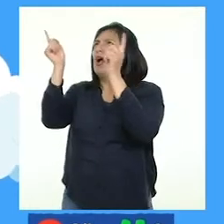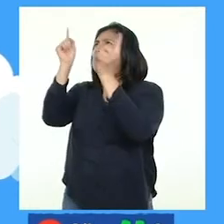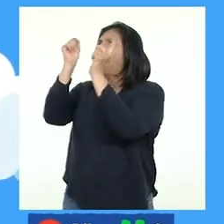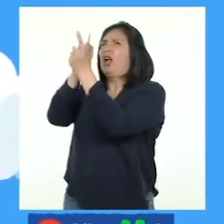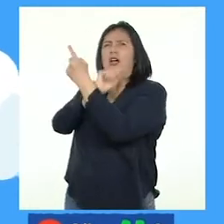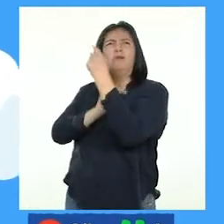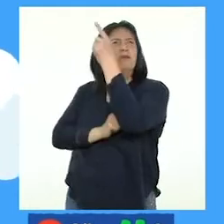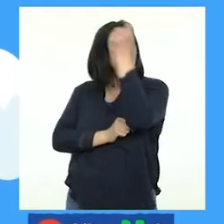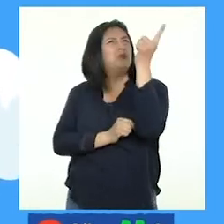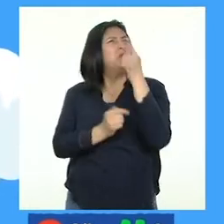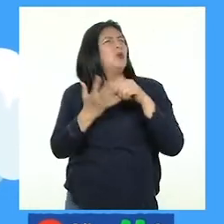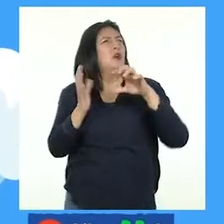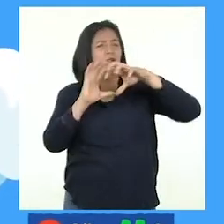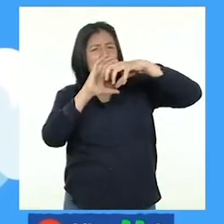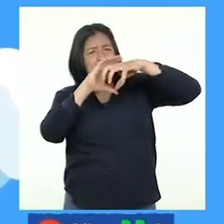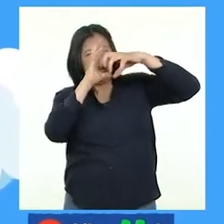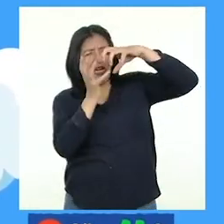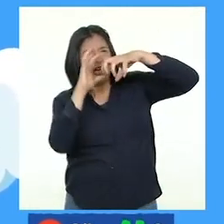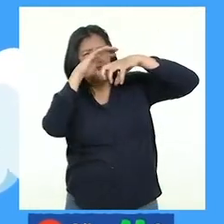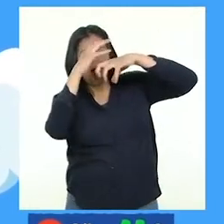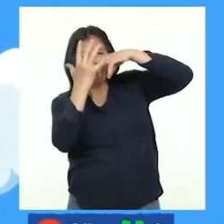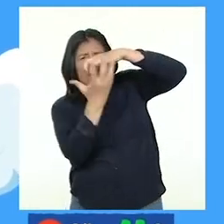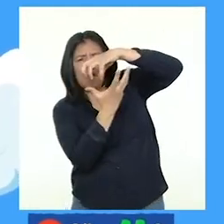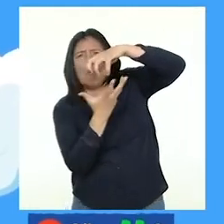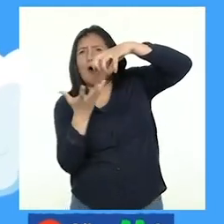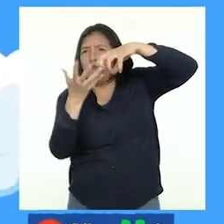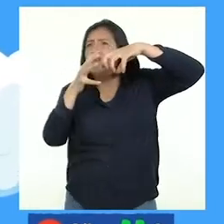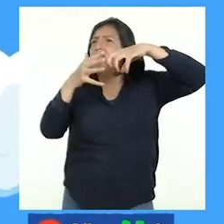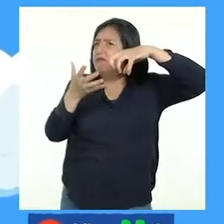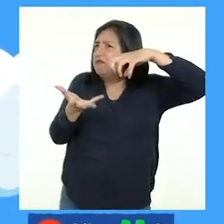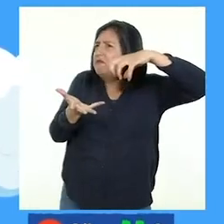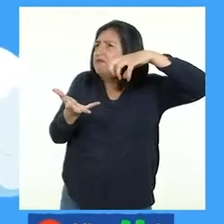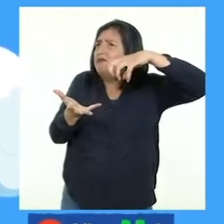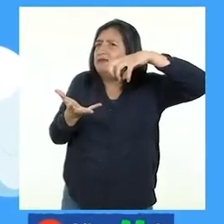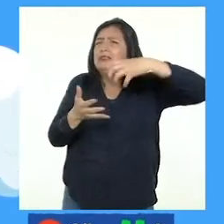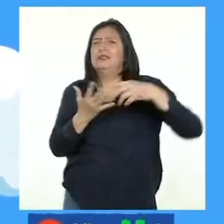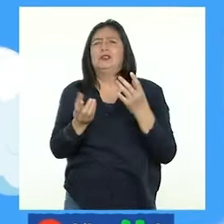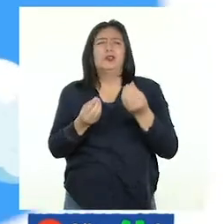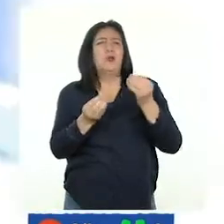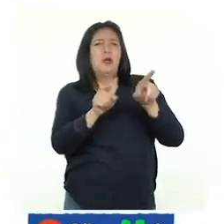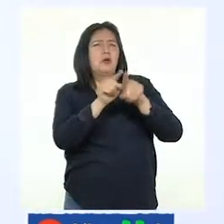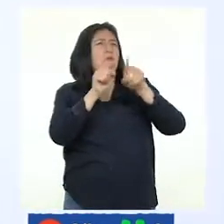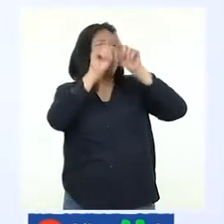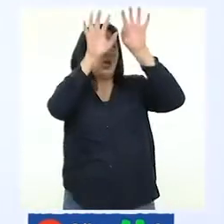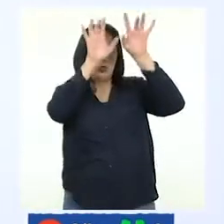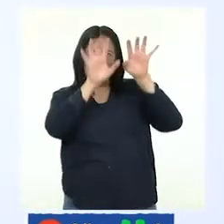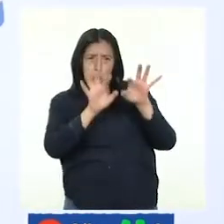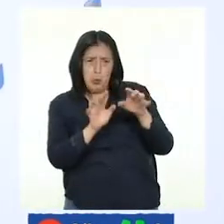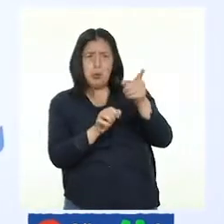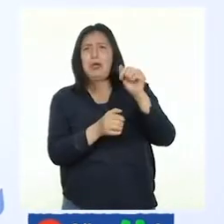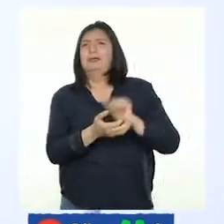observamos alrededor de la atmósfera generan condiciones atmosféricas como la lluvia,